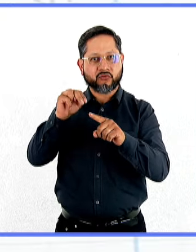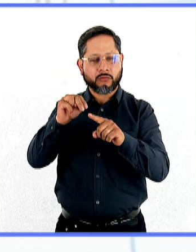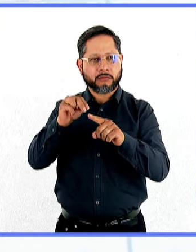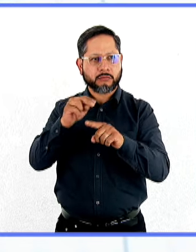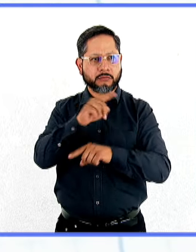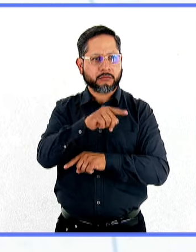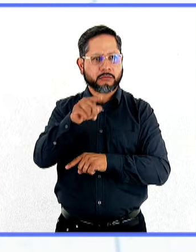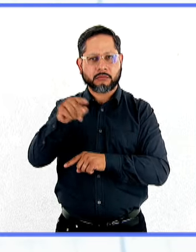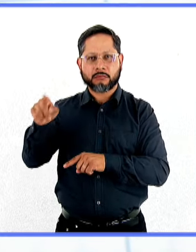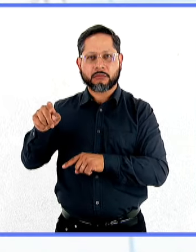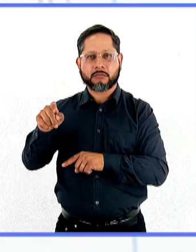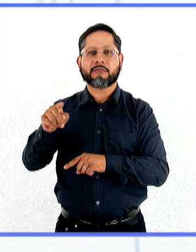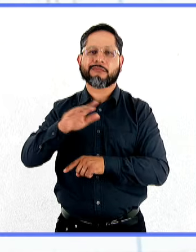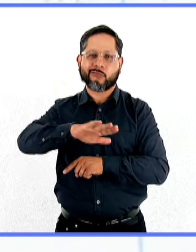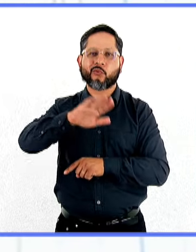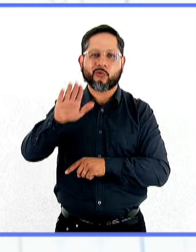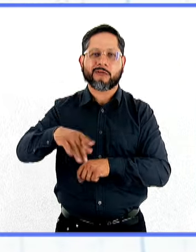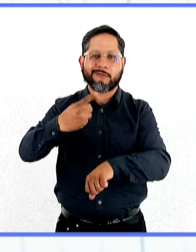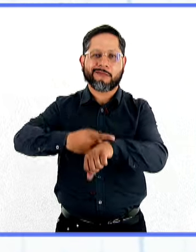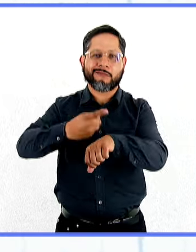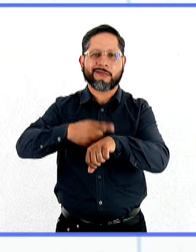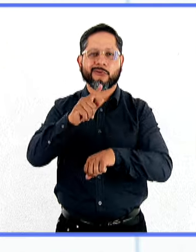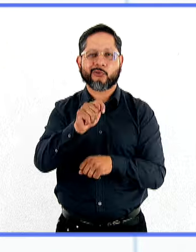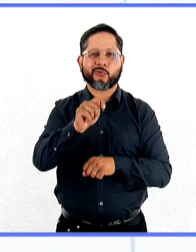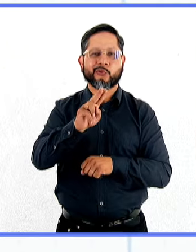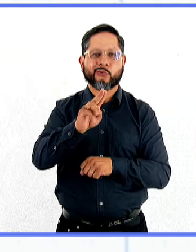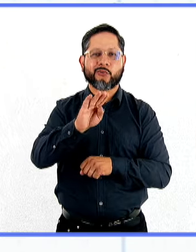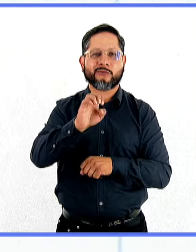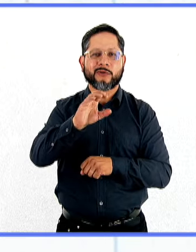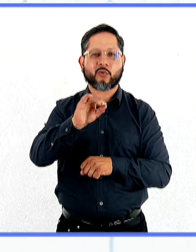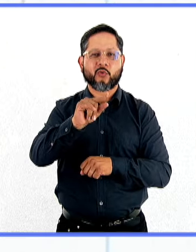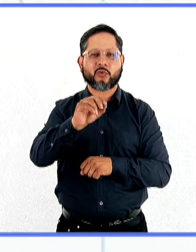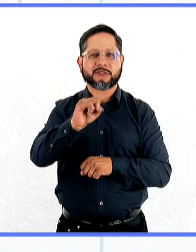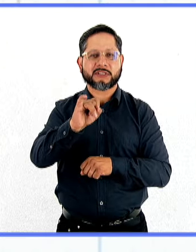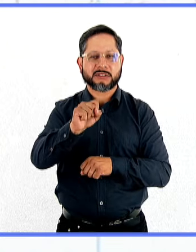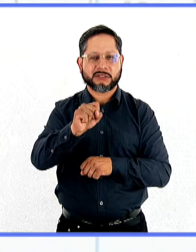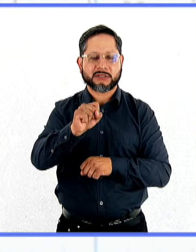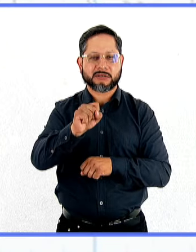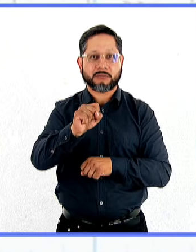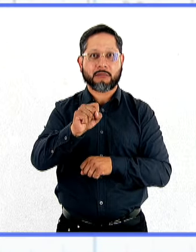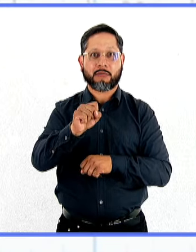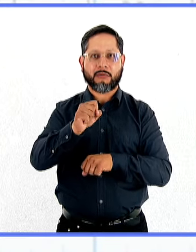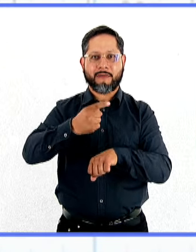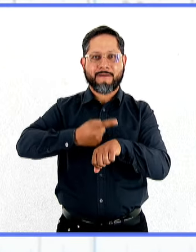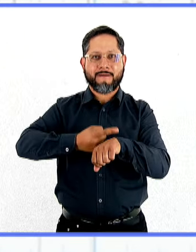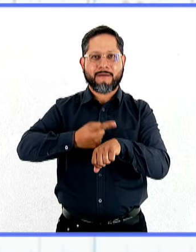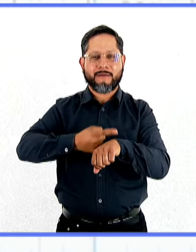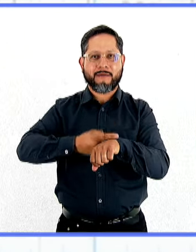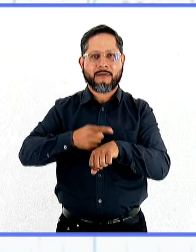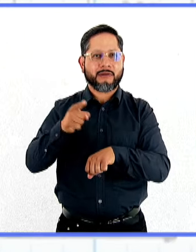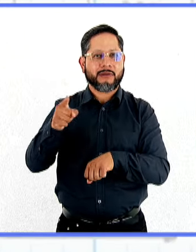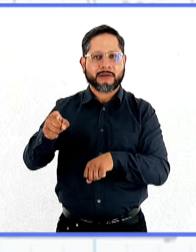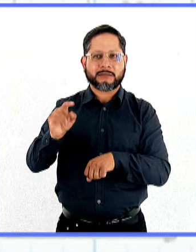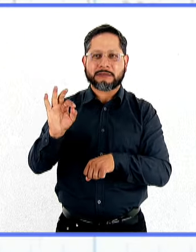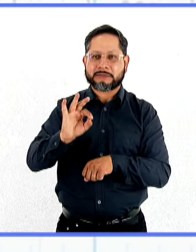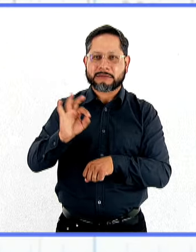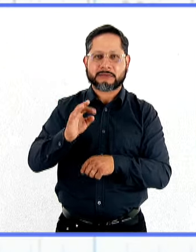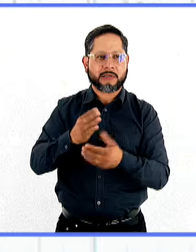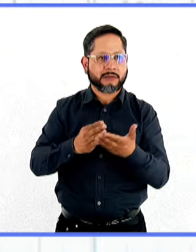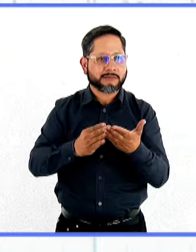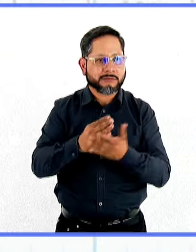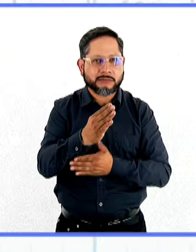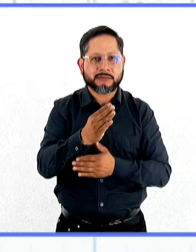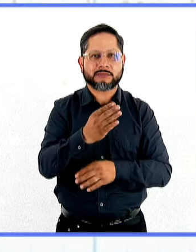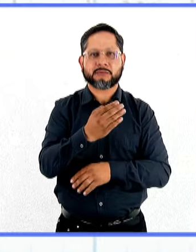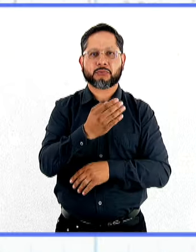todos murieron por tuberculosis sigue siendo una enfermedad asociada a condiciones deficientes de acceso a los